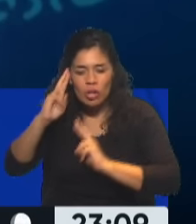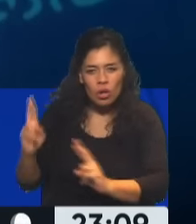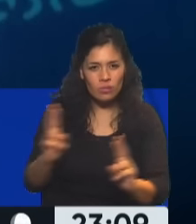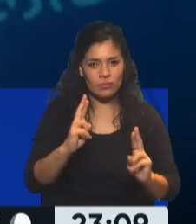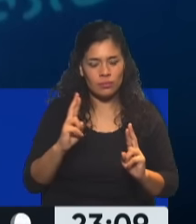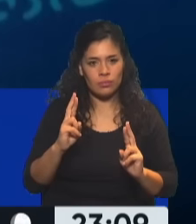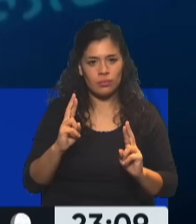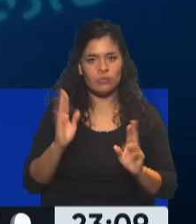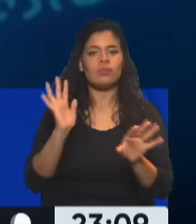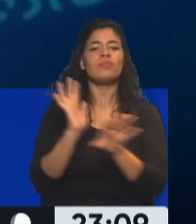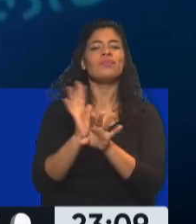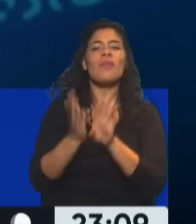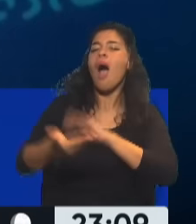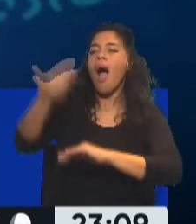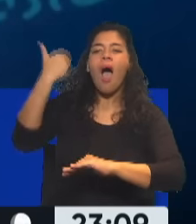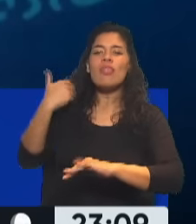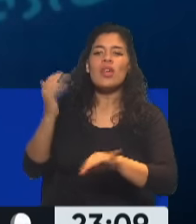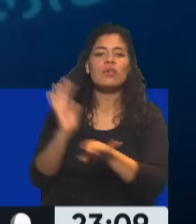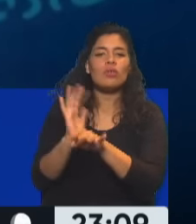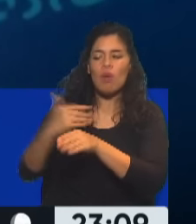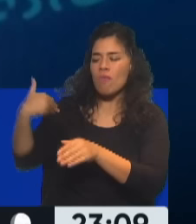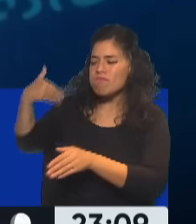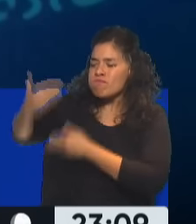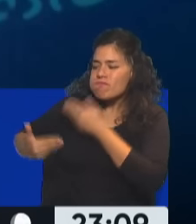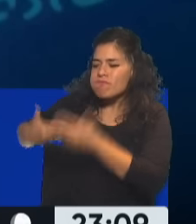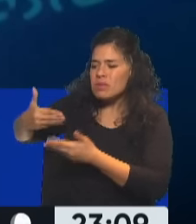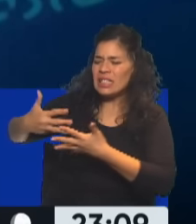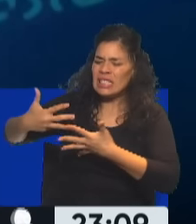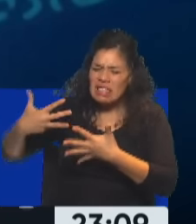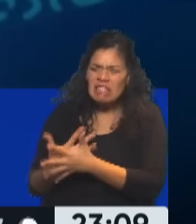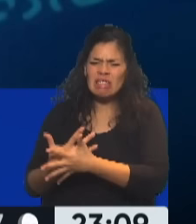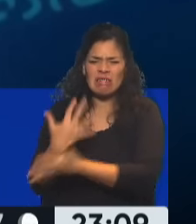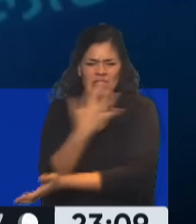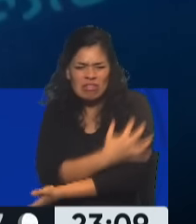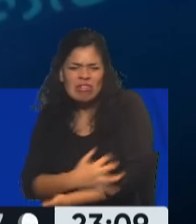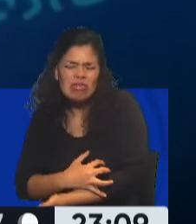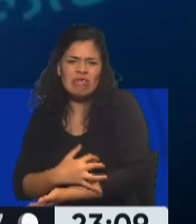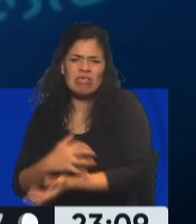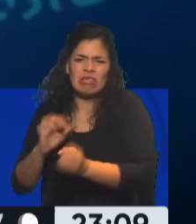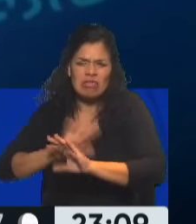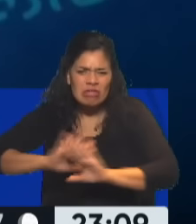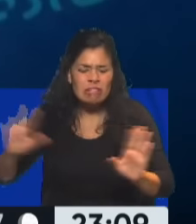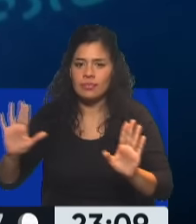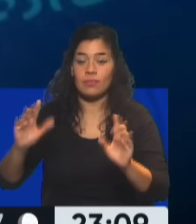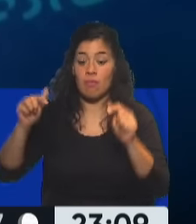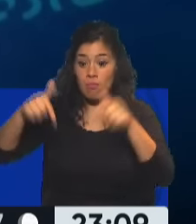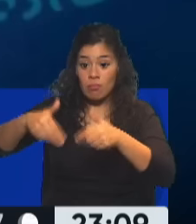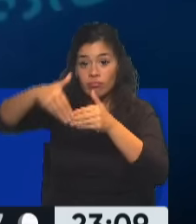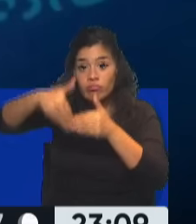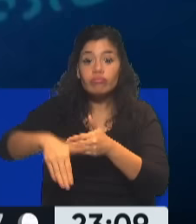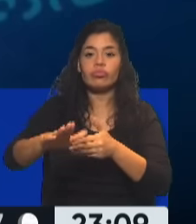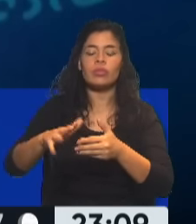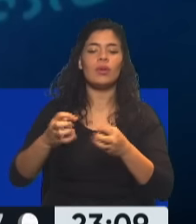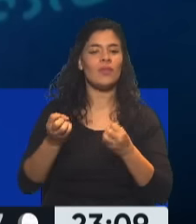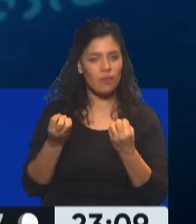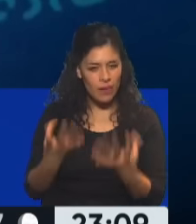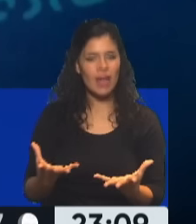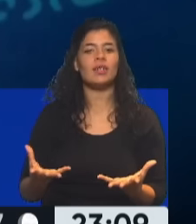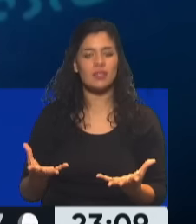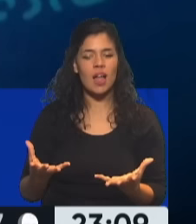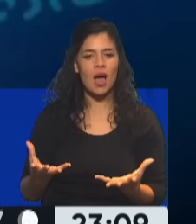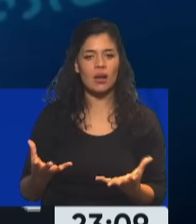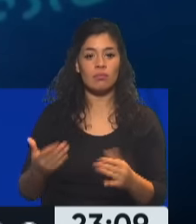un ciclo de miseria para iniciar una etapa de prosperidad y bienestar. El cierre de un